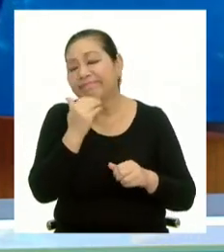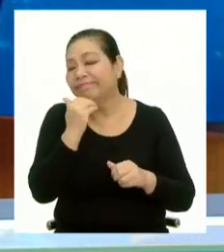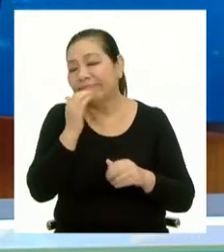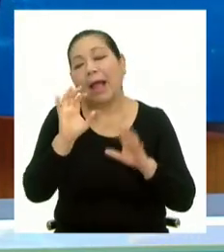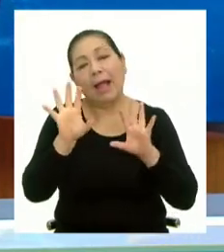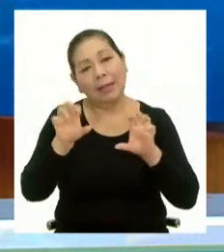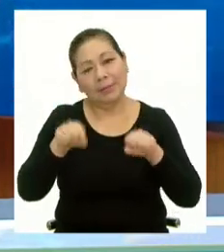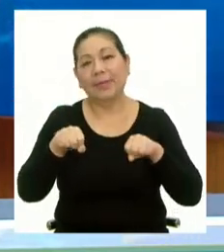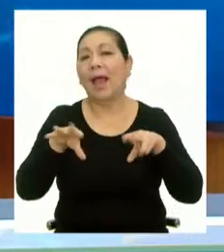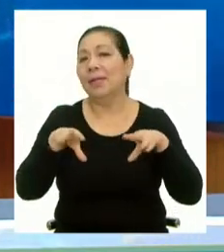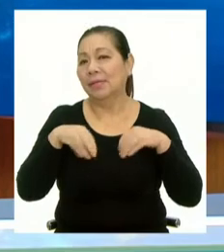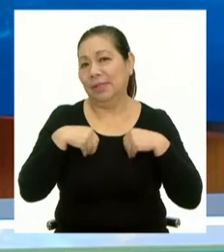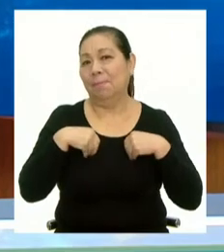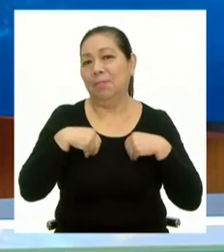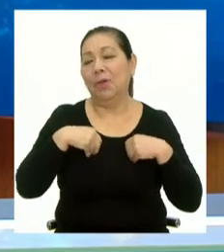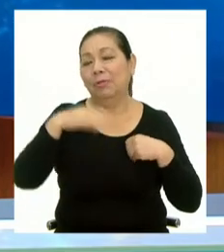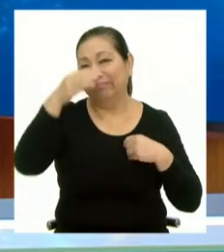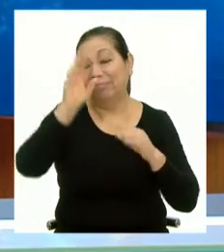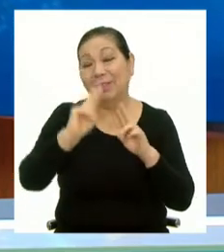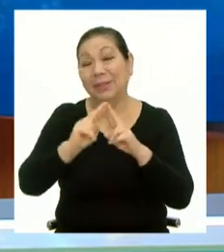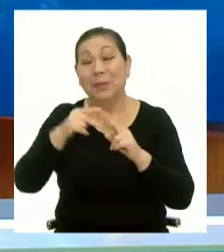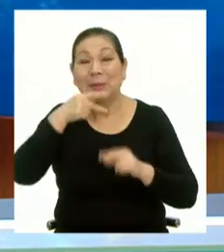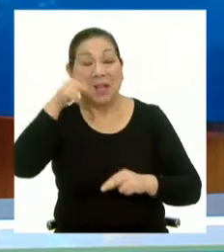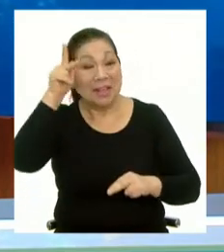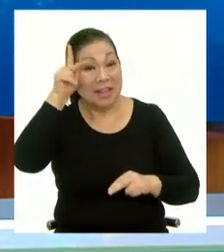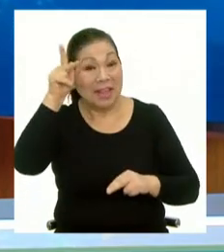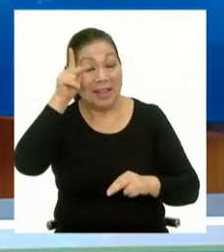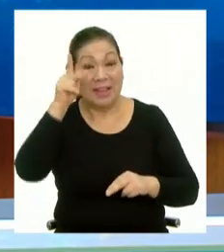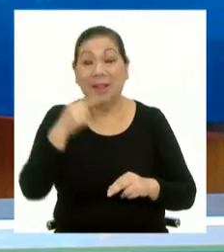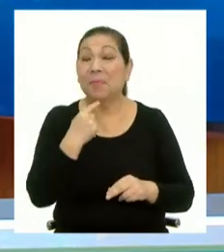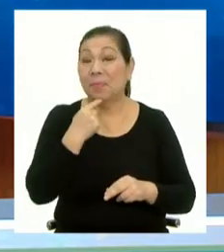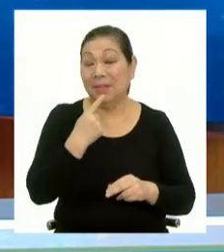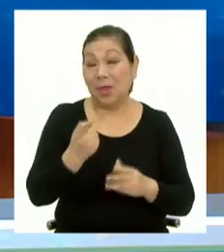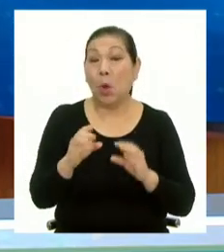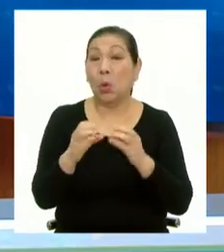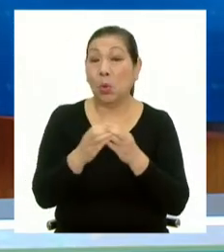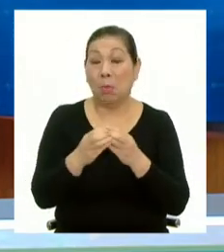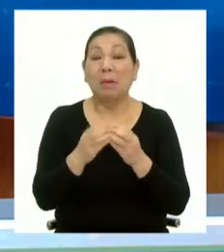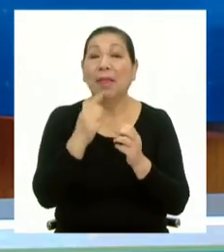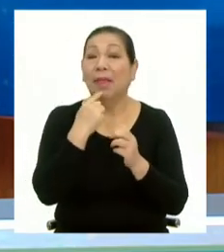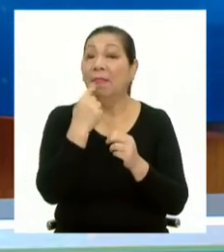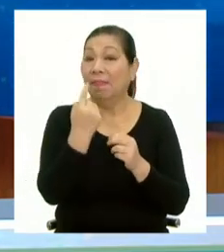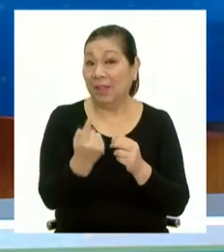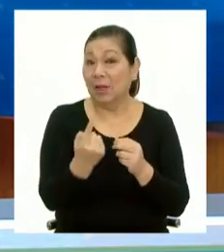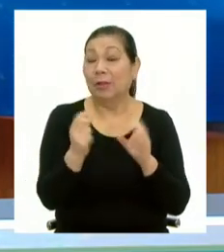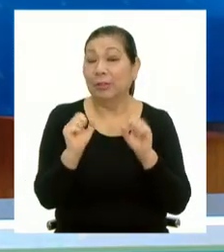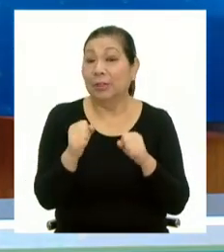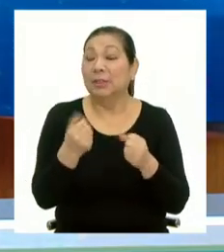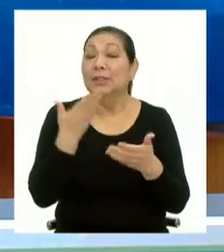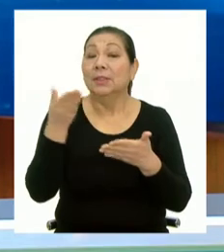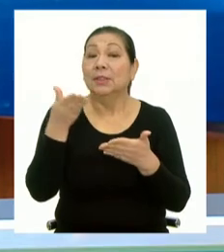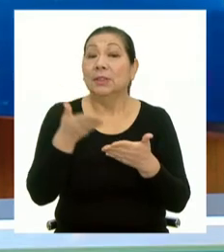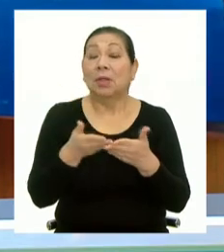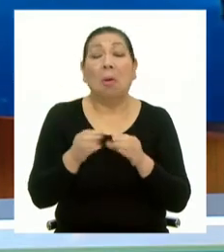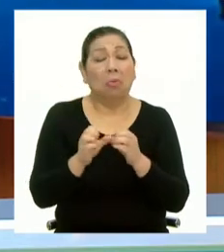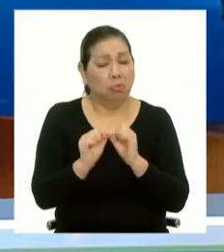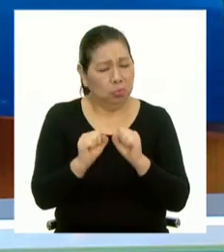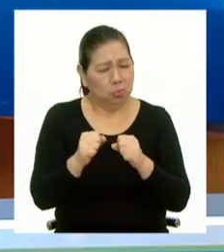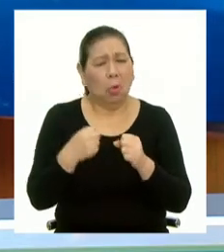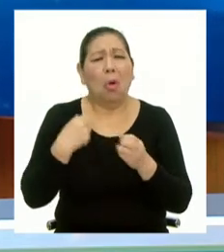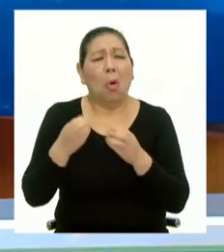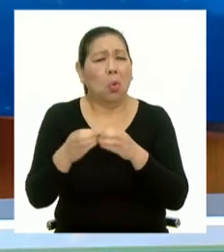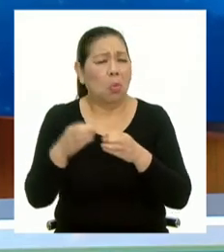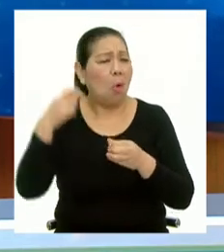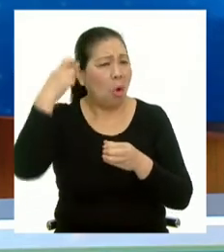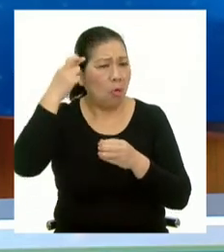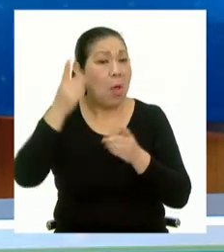presidente y dejó abierta la posibilidad de reunirse con él. La lideresa de Fuerza Popular se refirió además de la postura de su bancada frente al pedido de